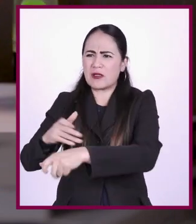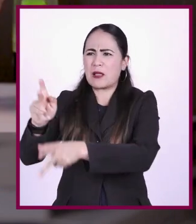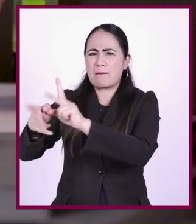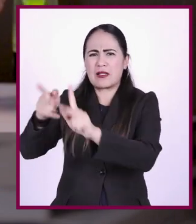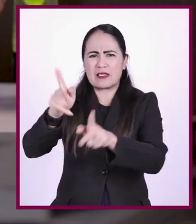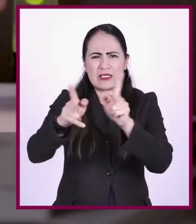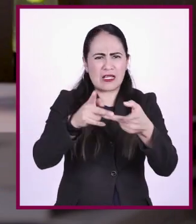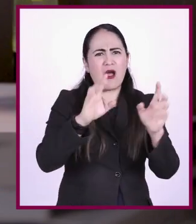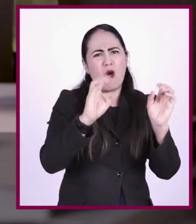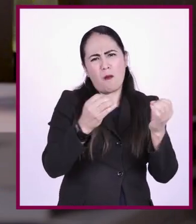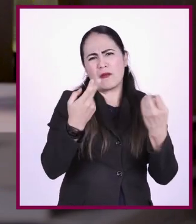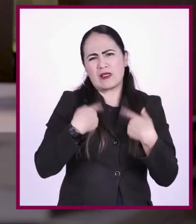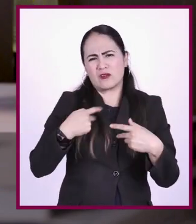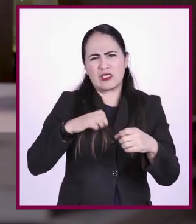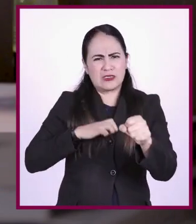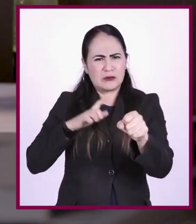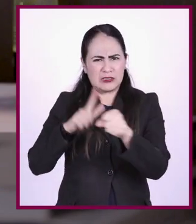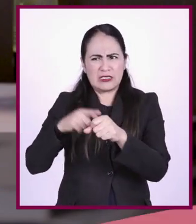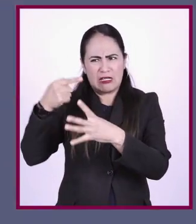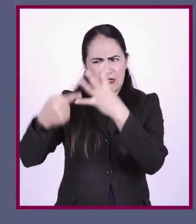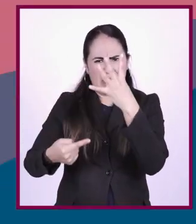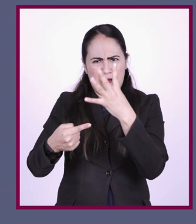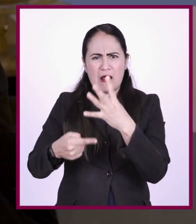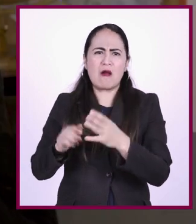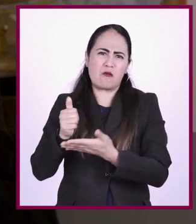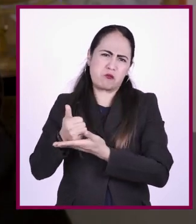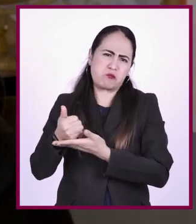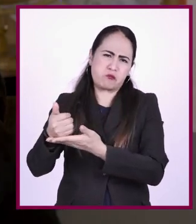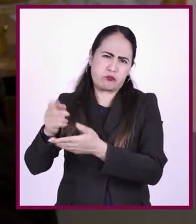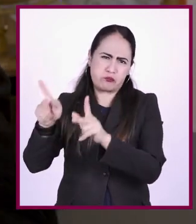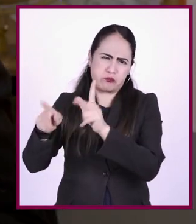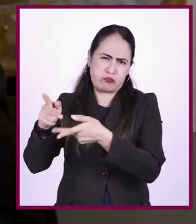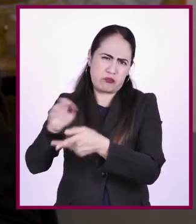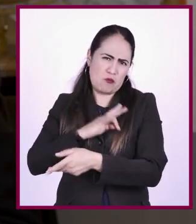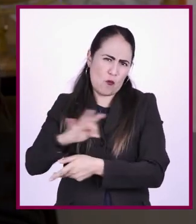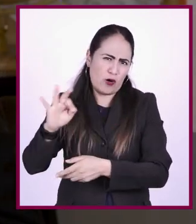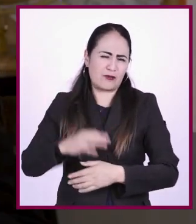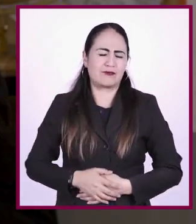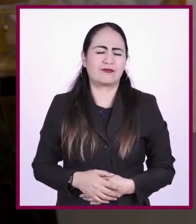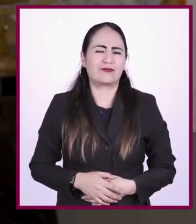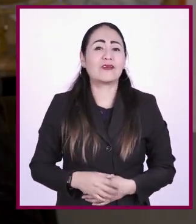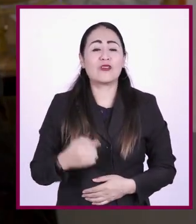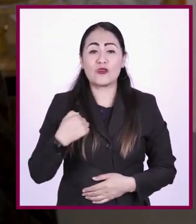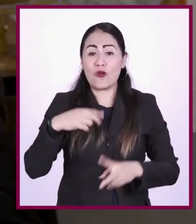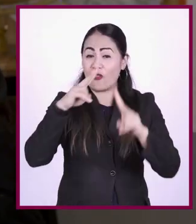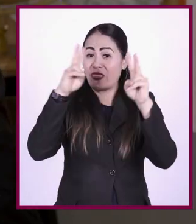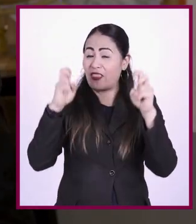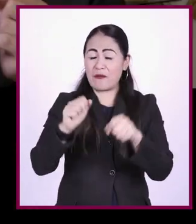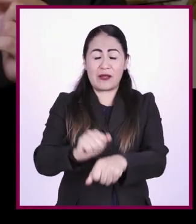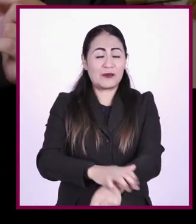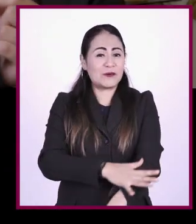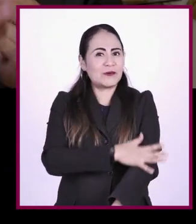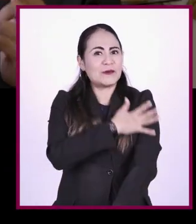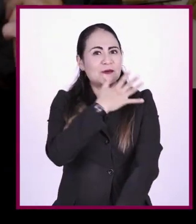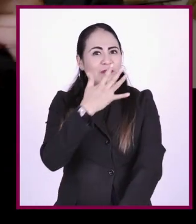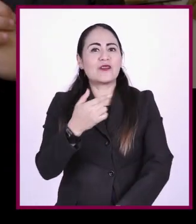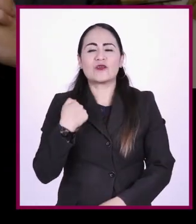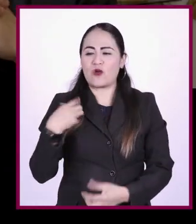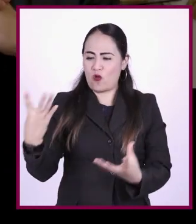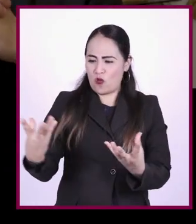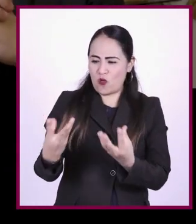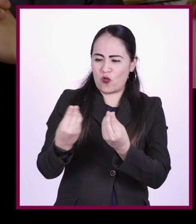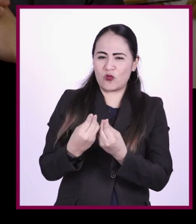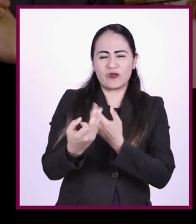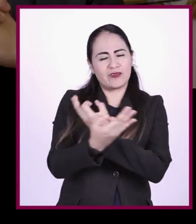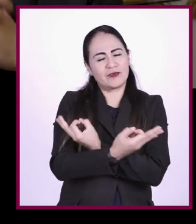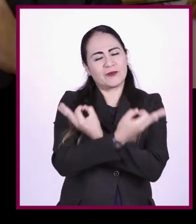o con algún profesional de la emoción. Mi querida Citlali, estoy muy emocionado con este tema. Ya voy a